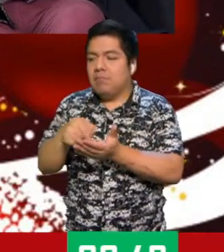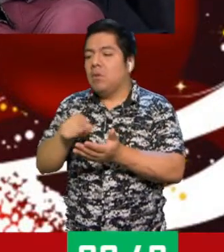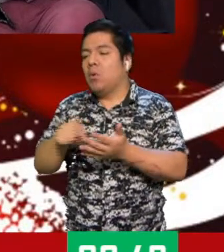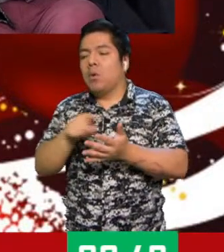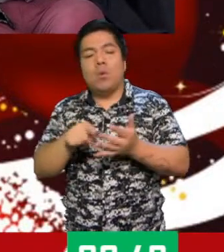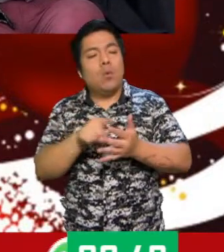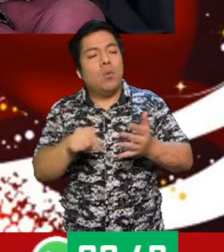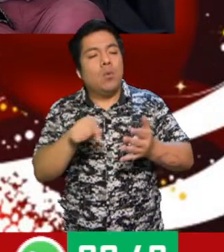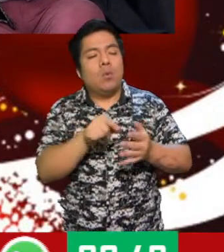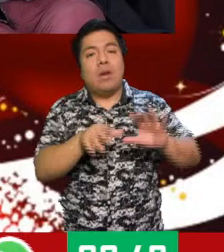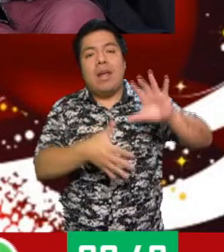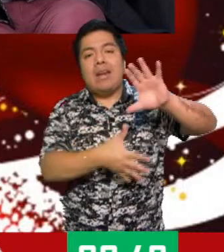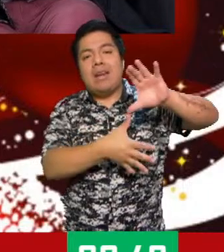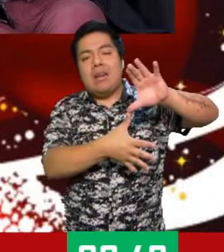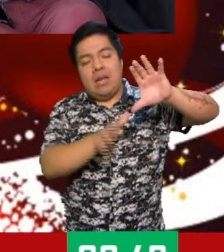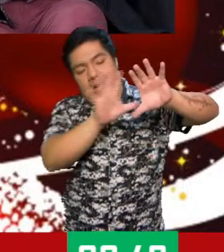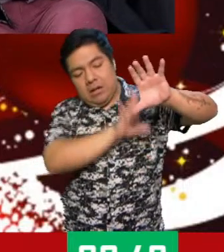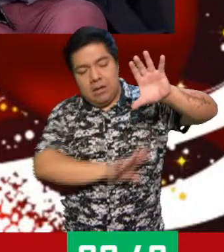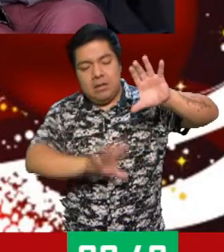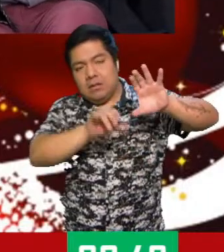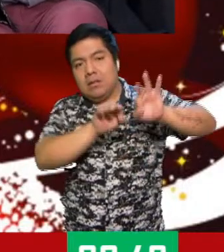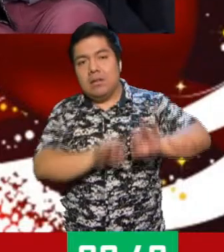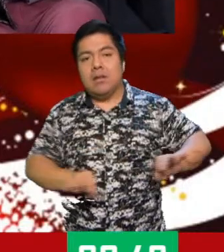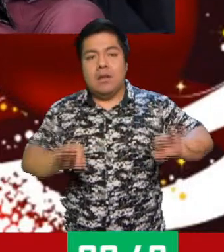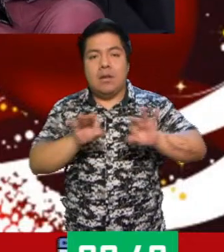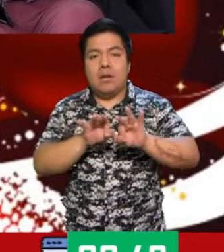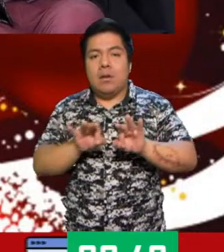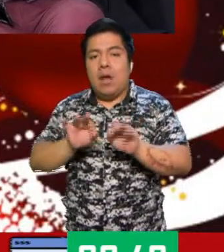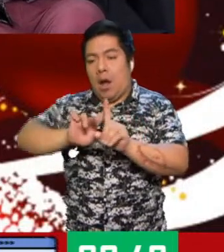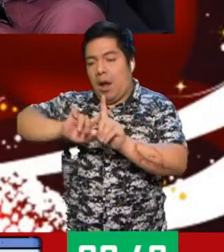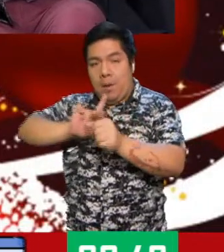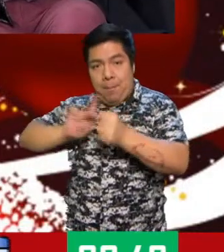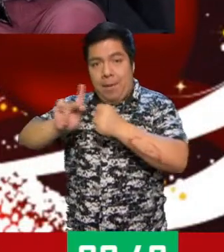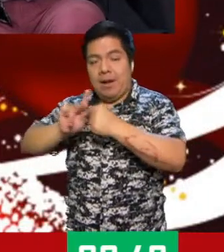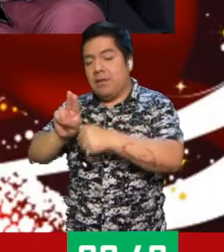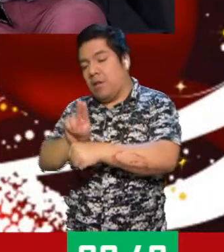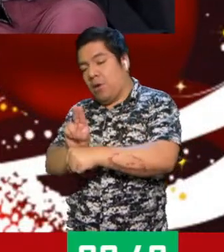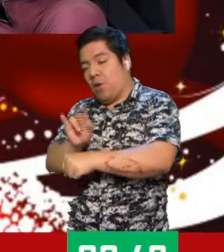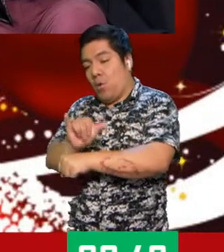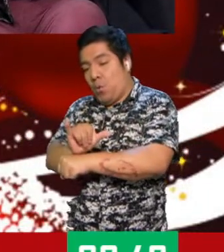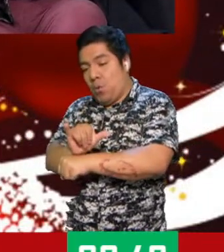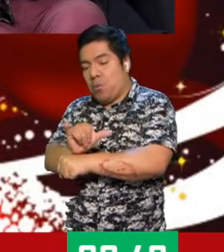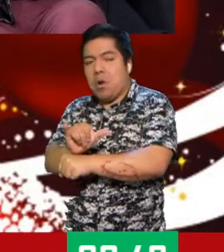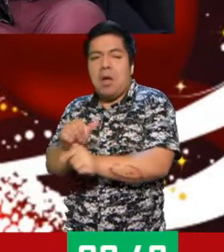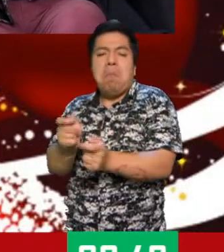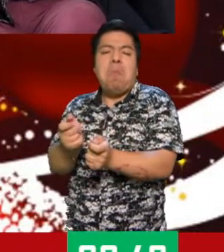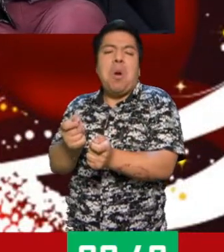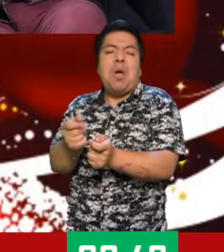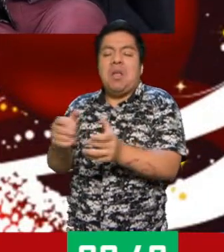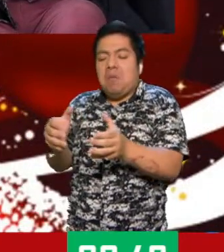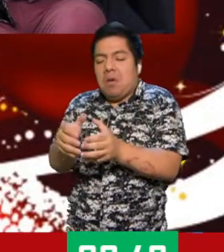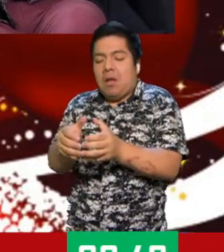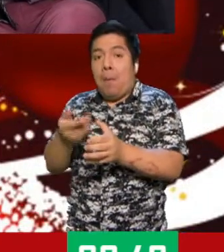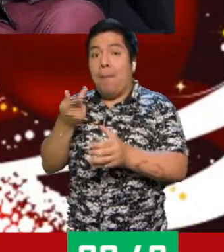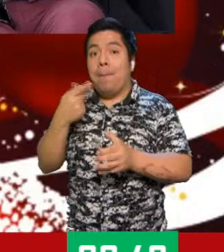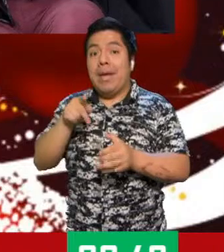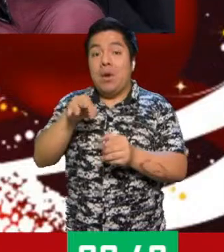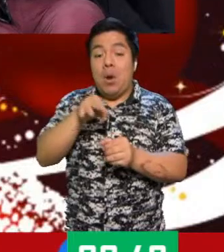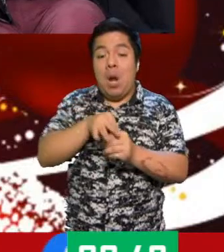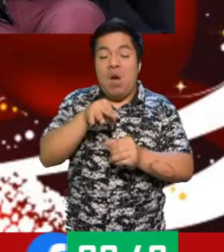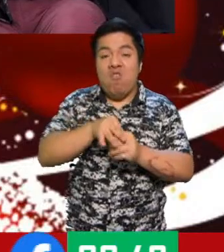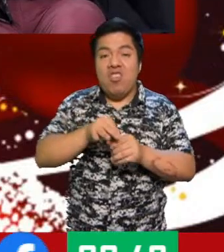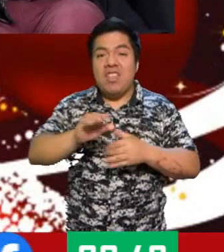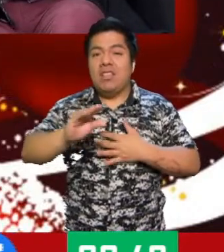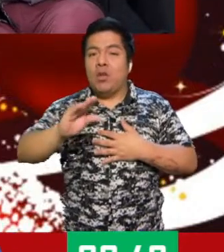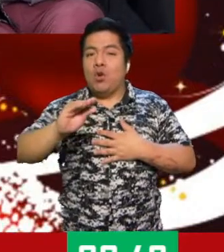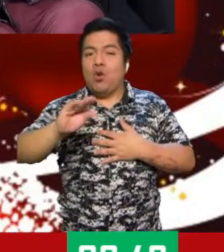importantes en nuestro continente. Uruguay es un país pequeño, es cierto, pero la votación alcanzó el 90%.